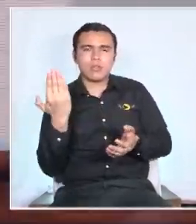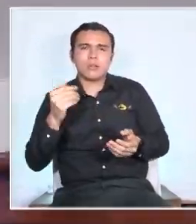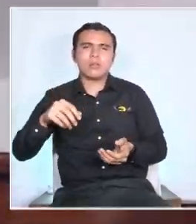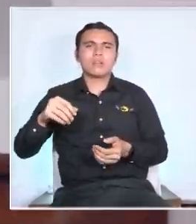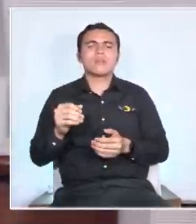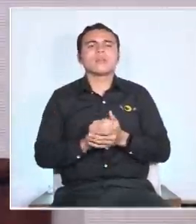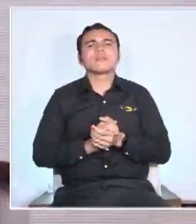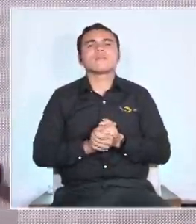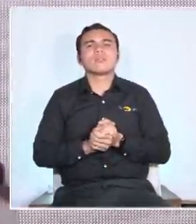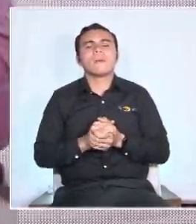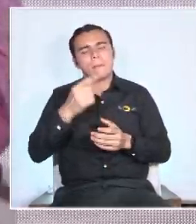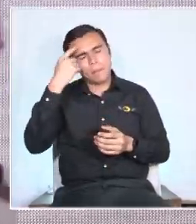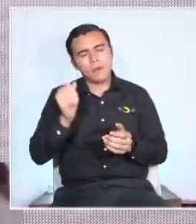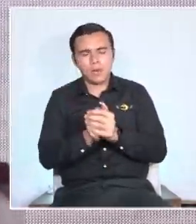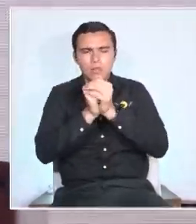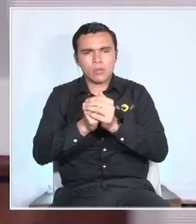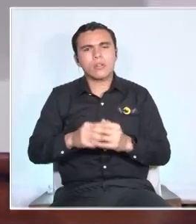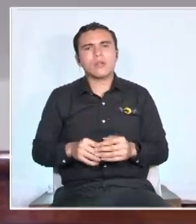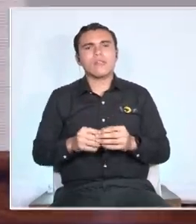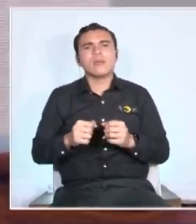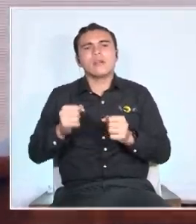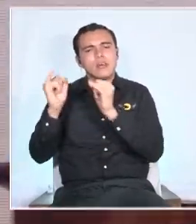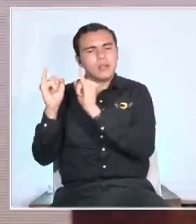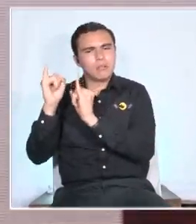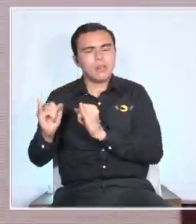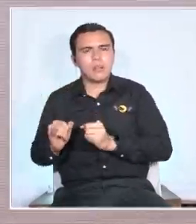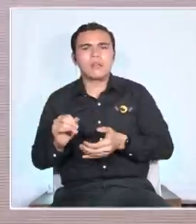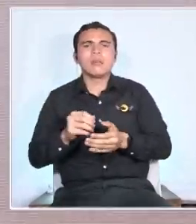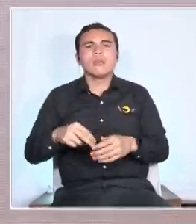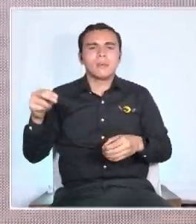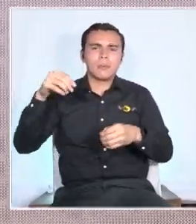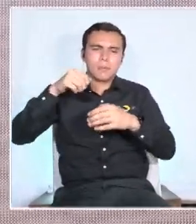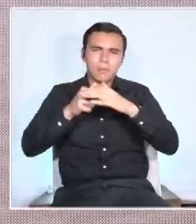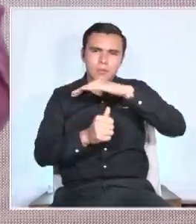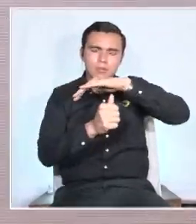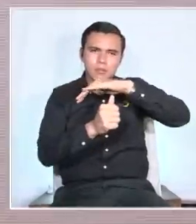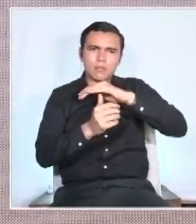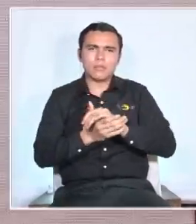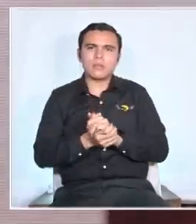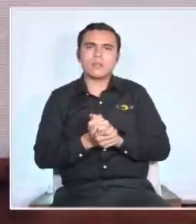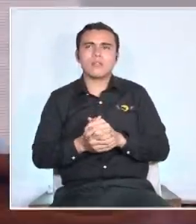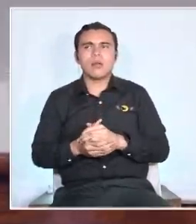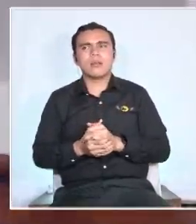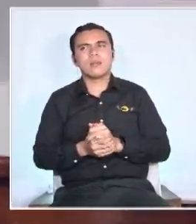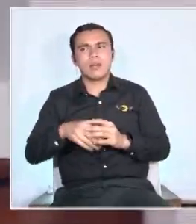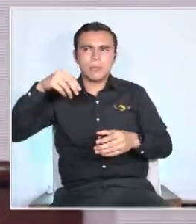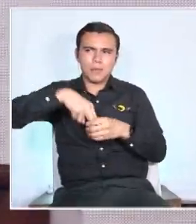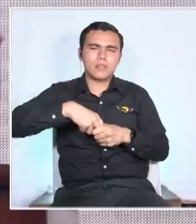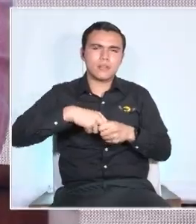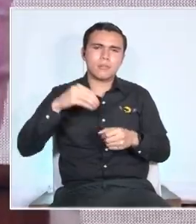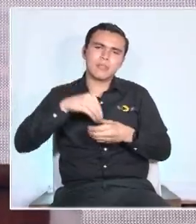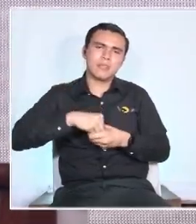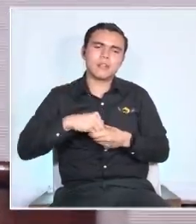no doblaron sus rodillas para adorar a los falsos dioses, y los metieron al horno de fuego. Pero en el horno de fuego, dijo